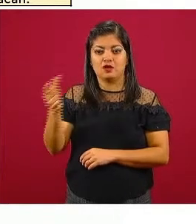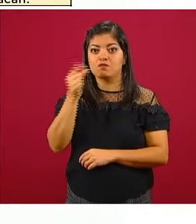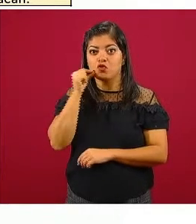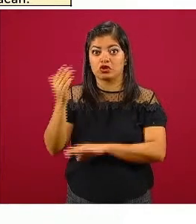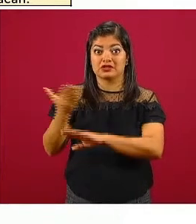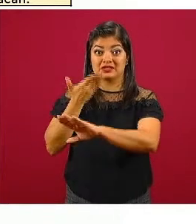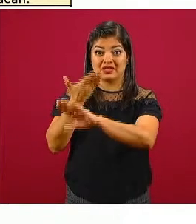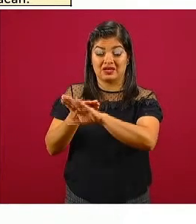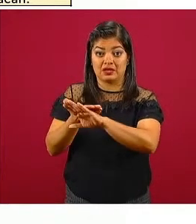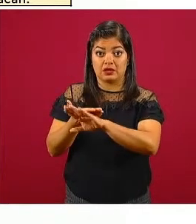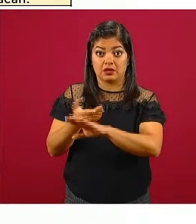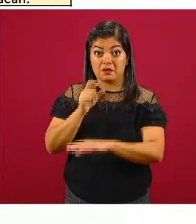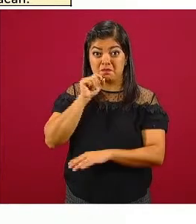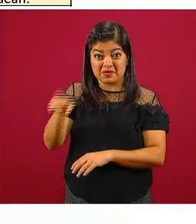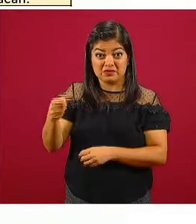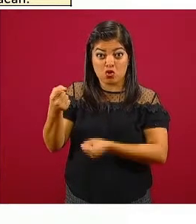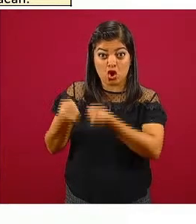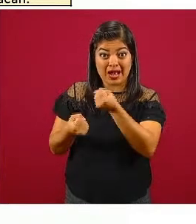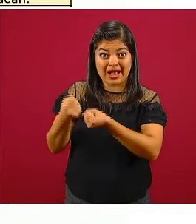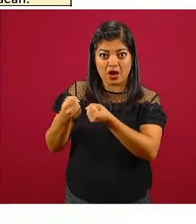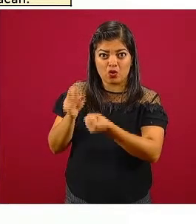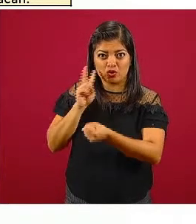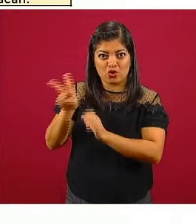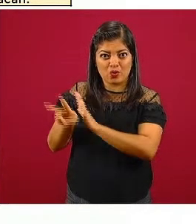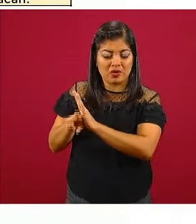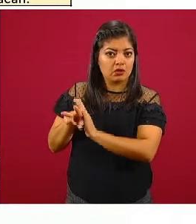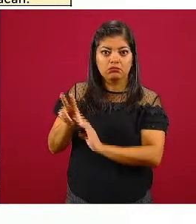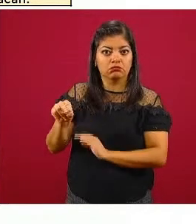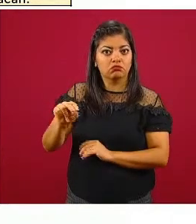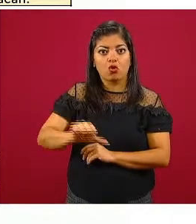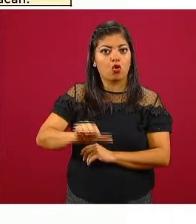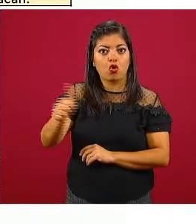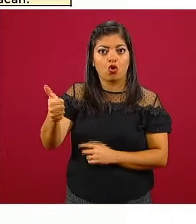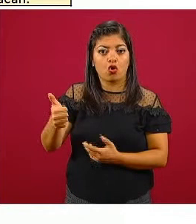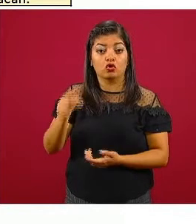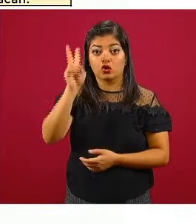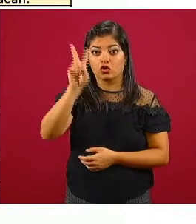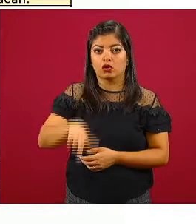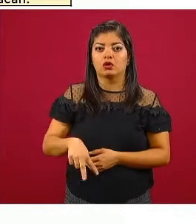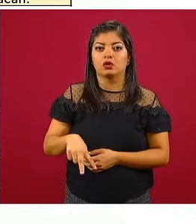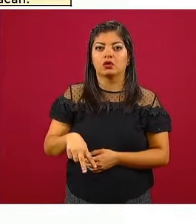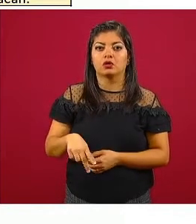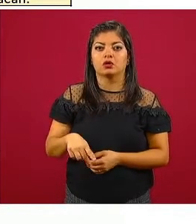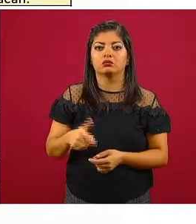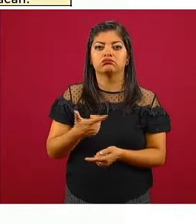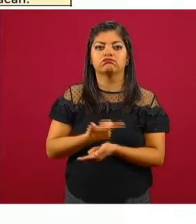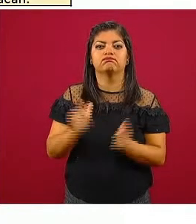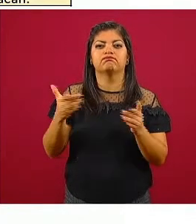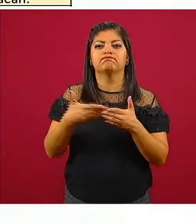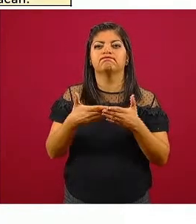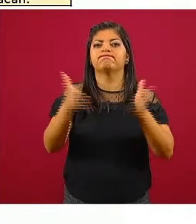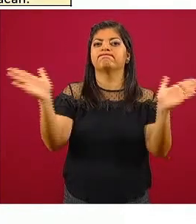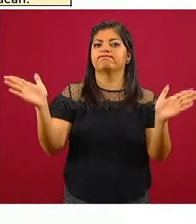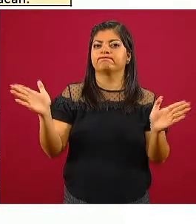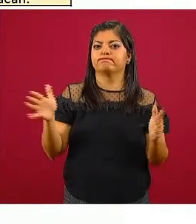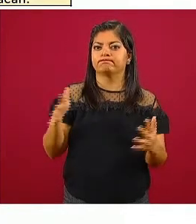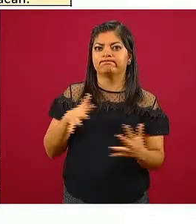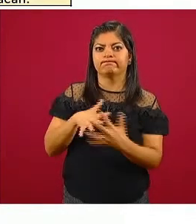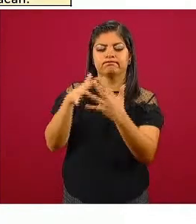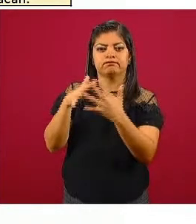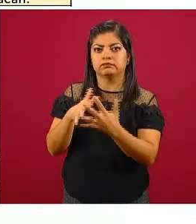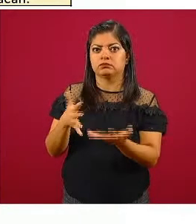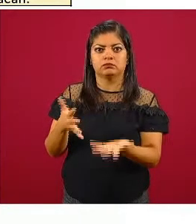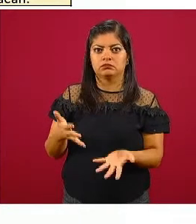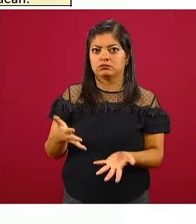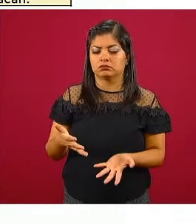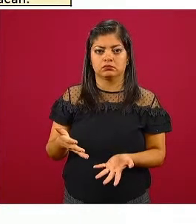no fue con este tipo de vehículos. No se han enfrentado abiertamente contra ninguna fuerza